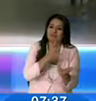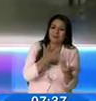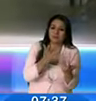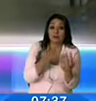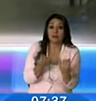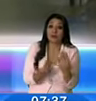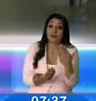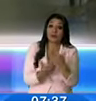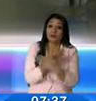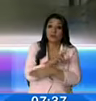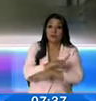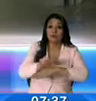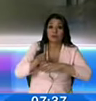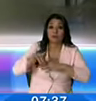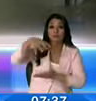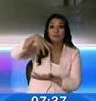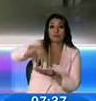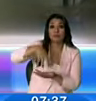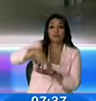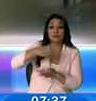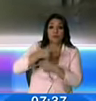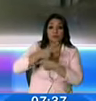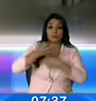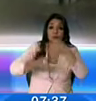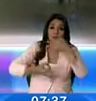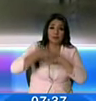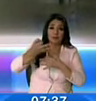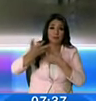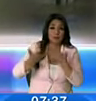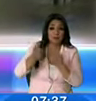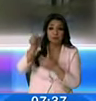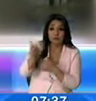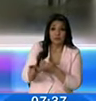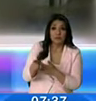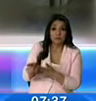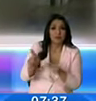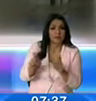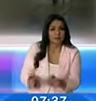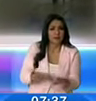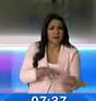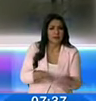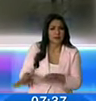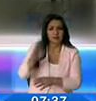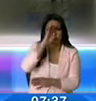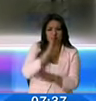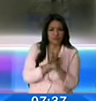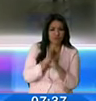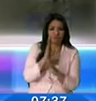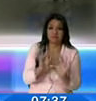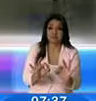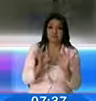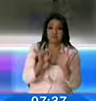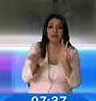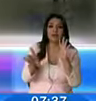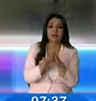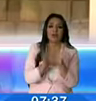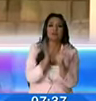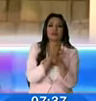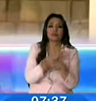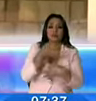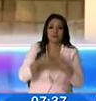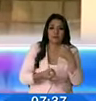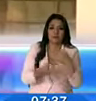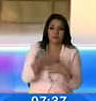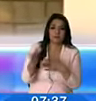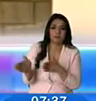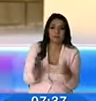los nuevos directores provinciales del Consejo de la Judicatura encaucen su actuación a lo establecido en el Código Orgánico de la Función Judicial. Por su